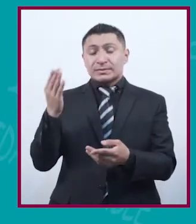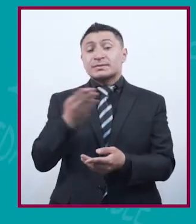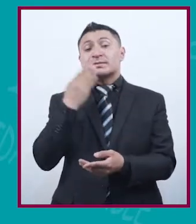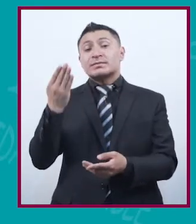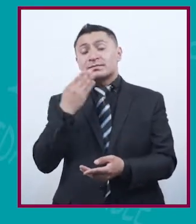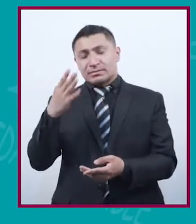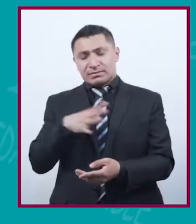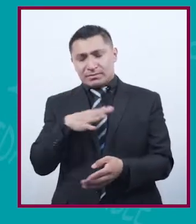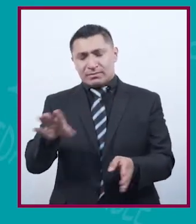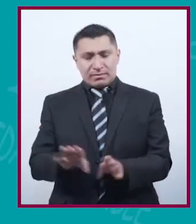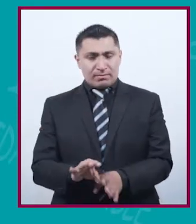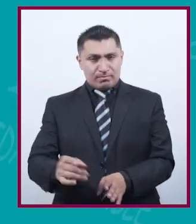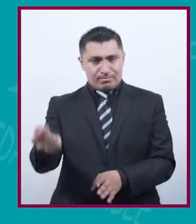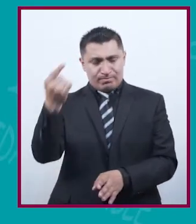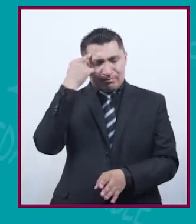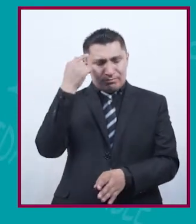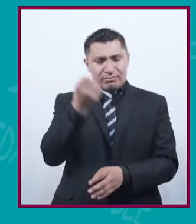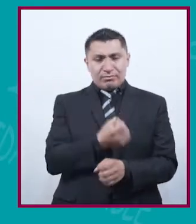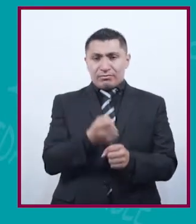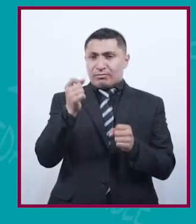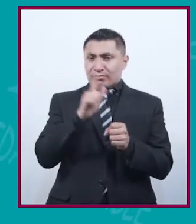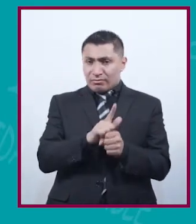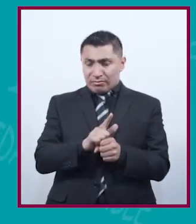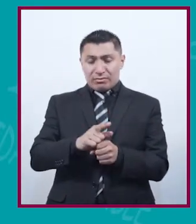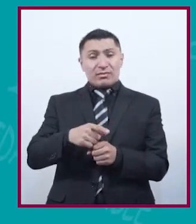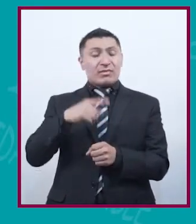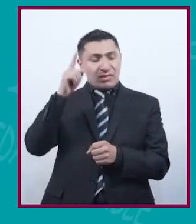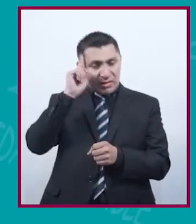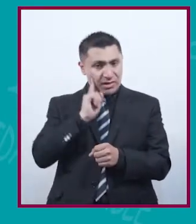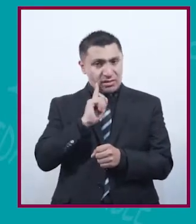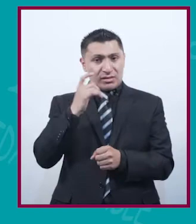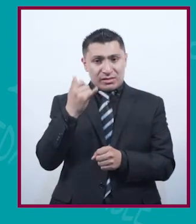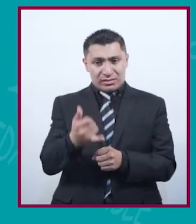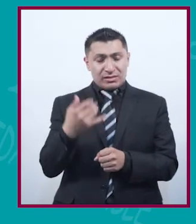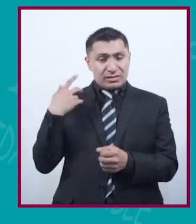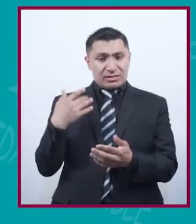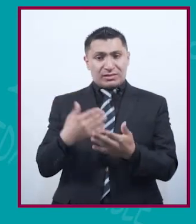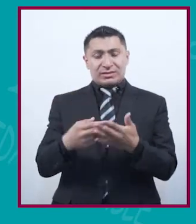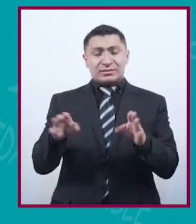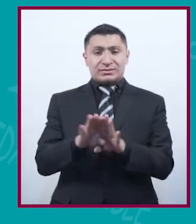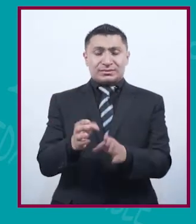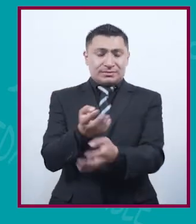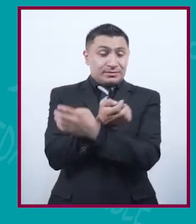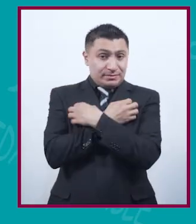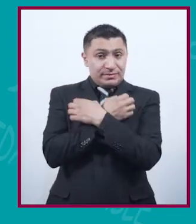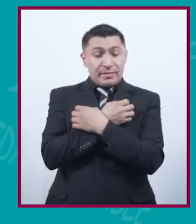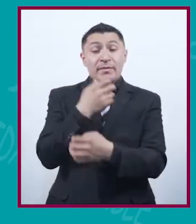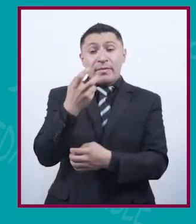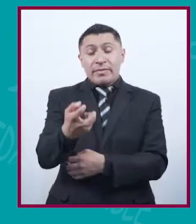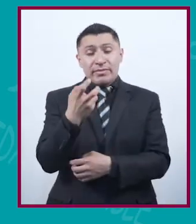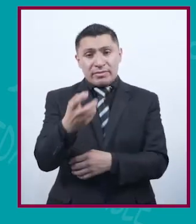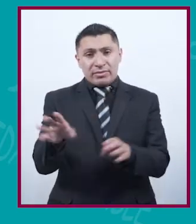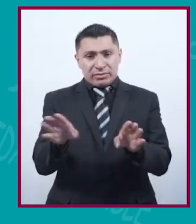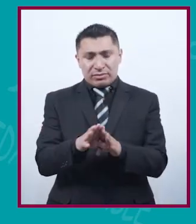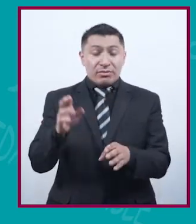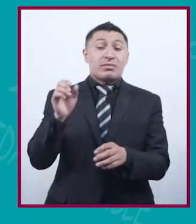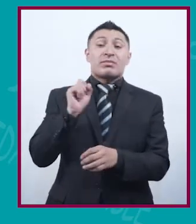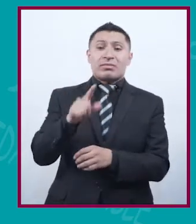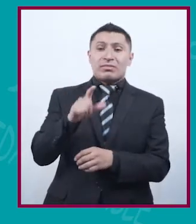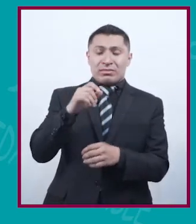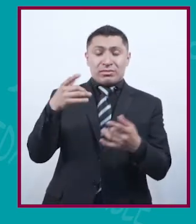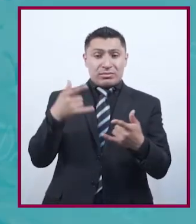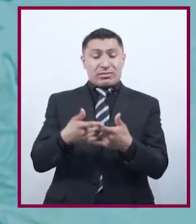cierta agencia social en las mujeres que deviene de la educación, y que esta es una constante además en